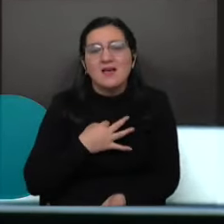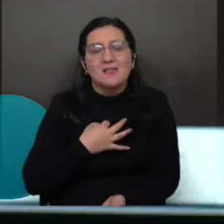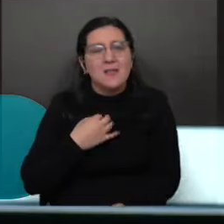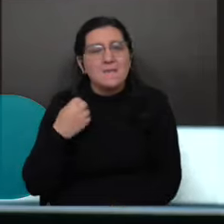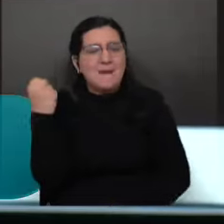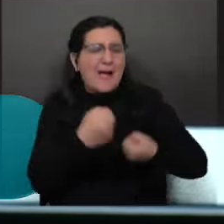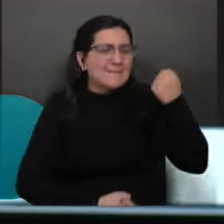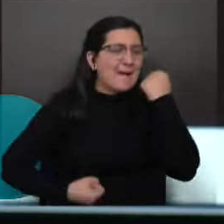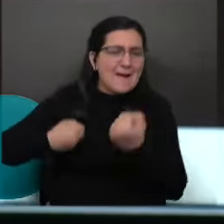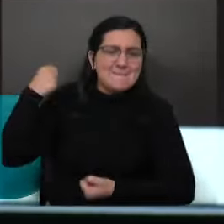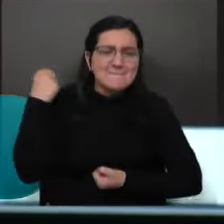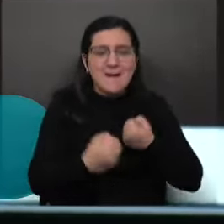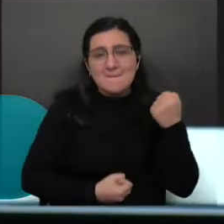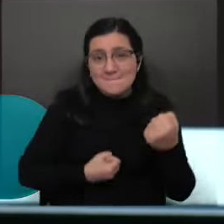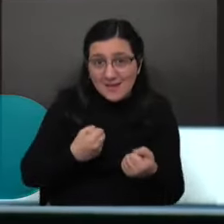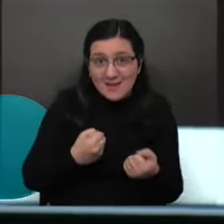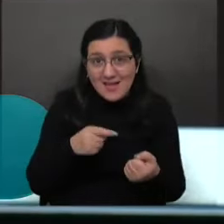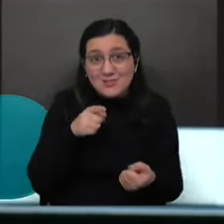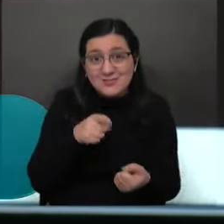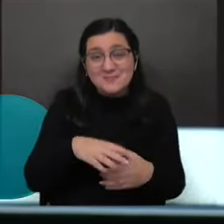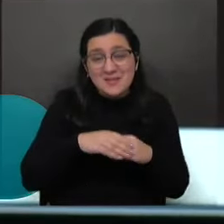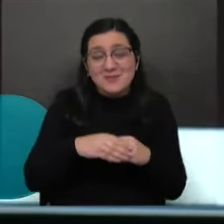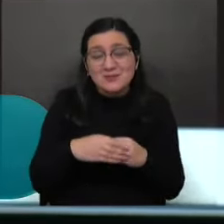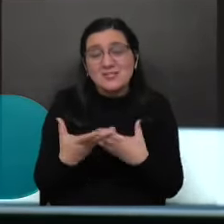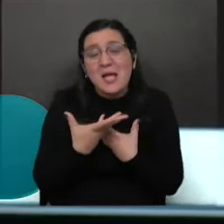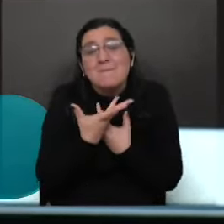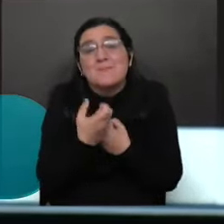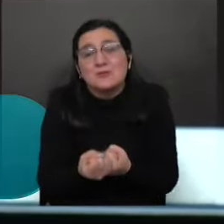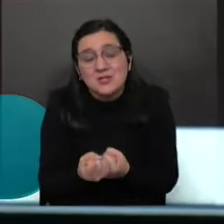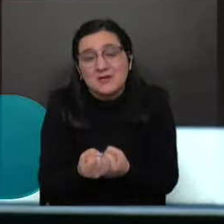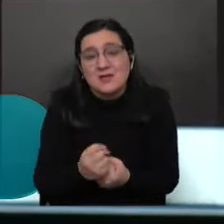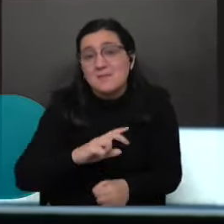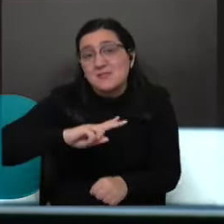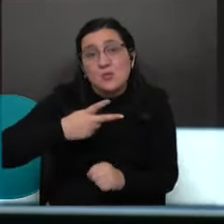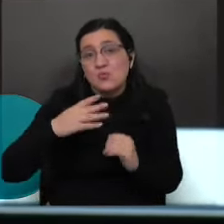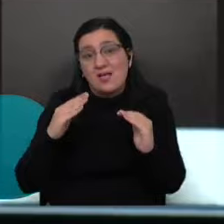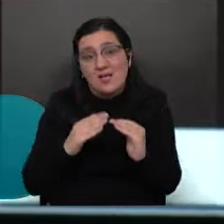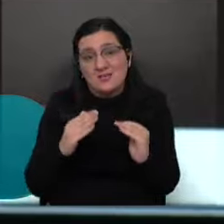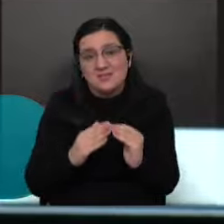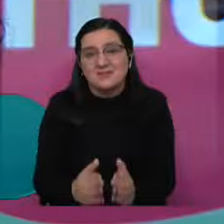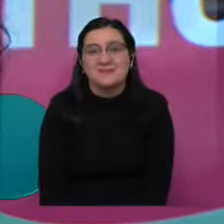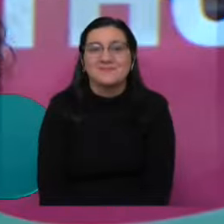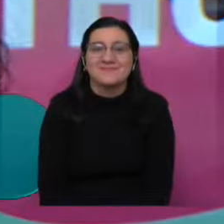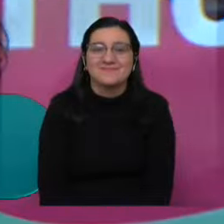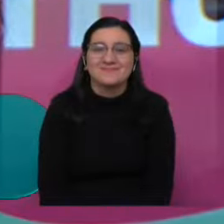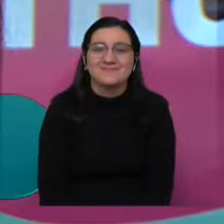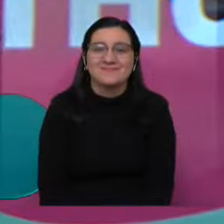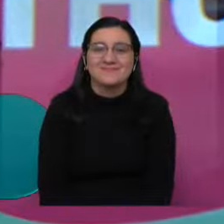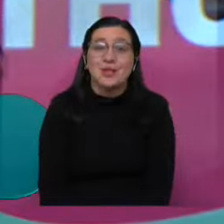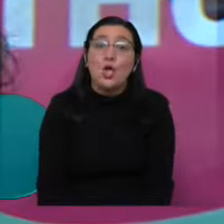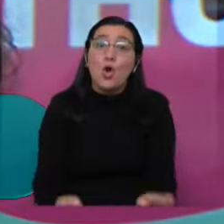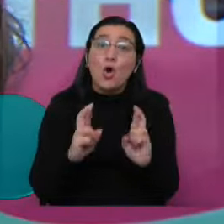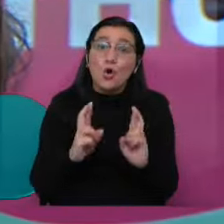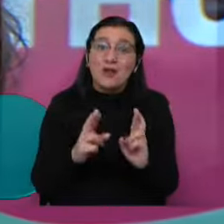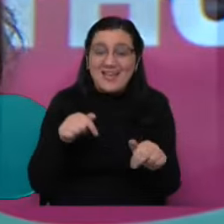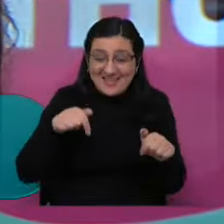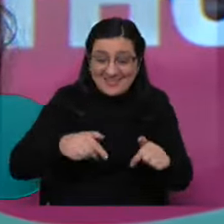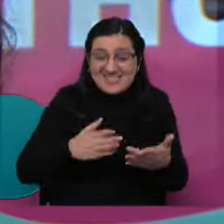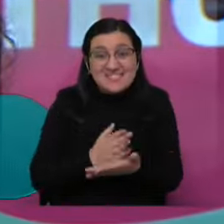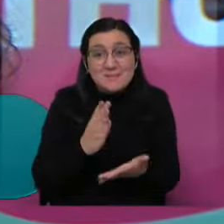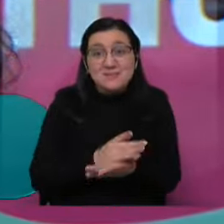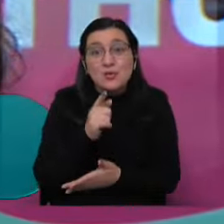palos son los que están siempre ahí sí mi casa mi segunda casa mi hogar tu hogar Ojalá este sea siempre tu hogar